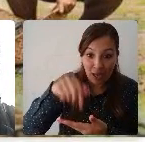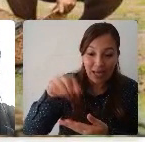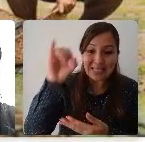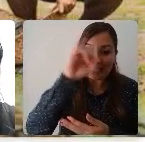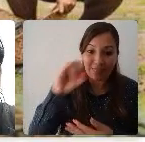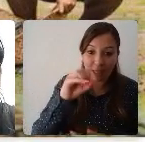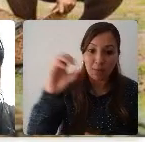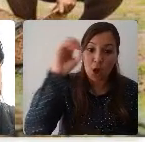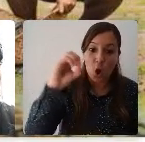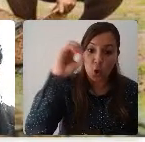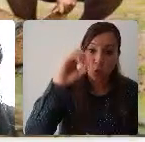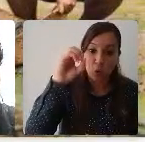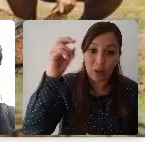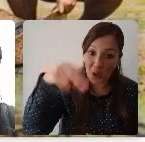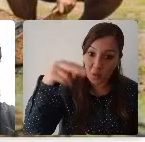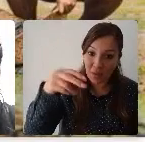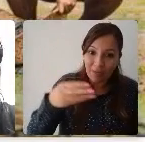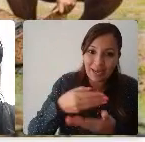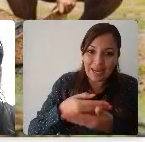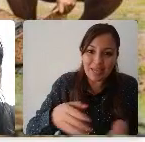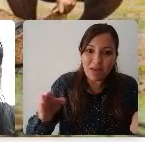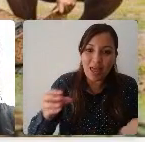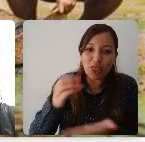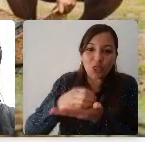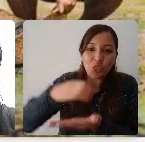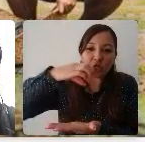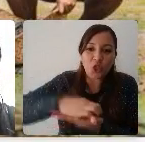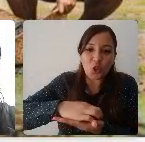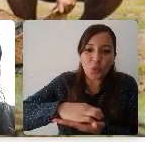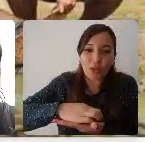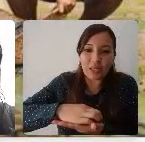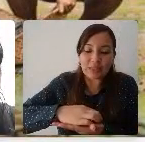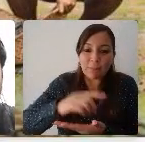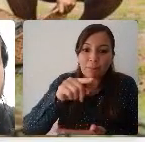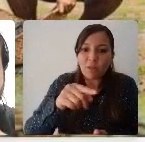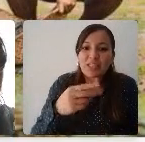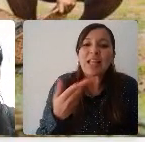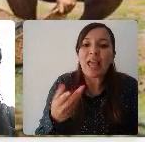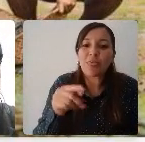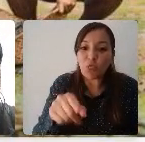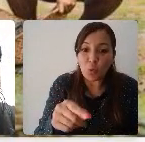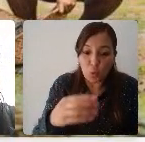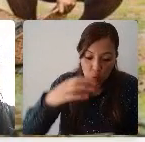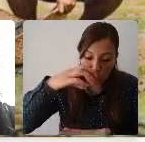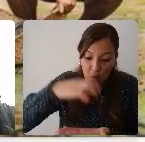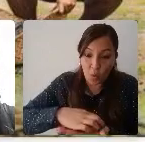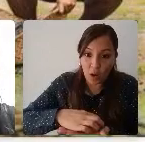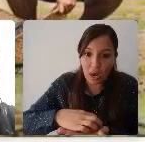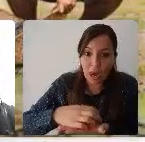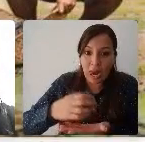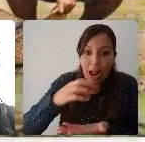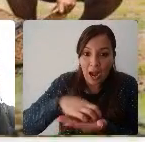liberando más de 1.500 taricayas y se liberan muchas, entonces te eligen como padrino y luego haces un recorrido por la